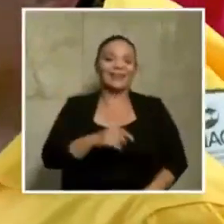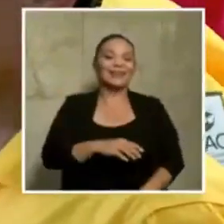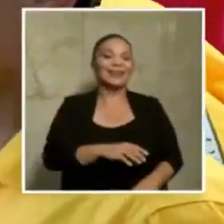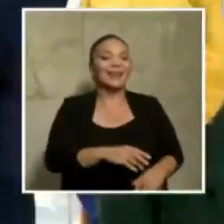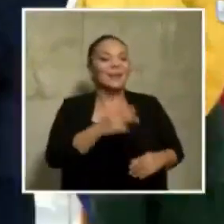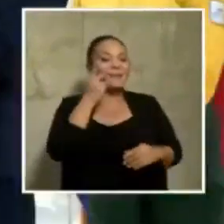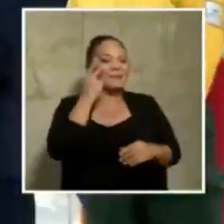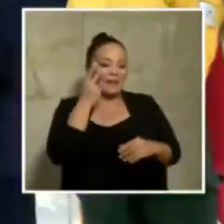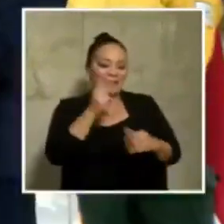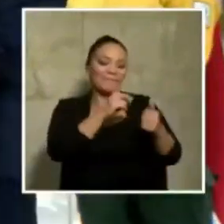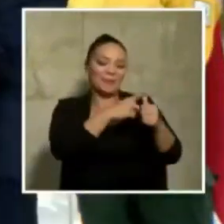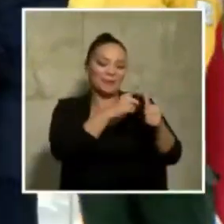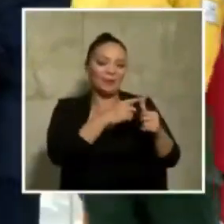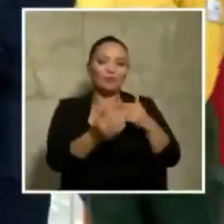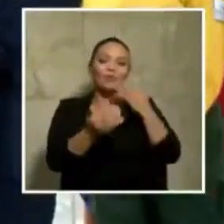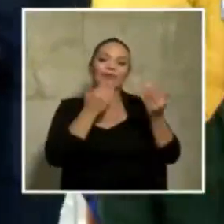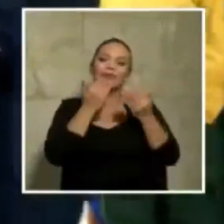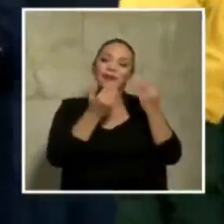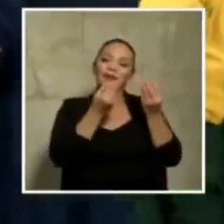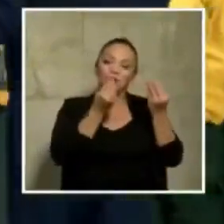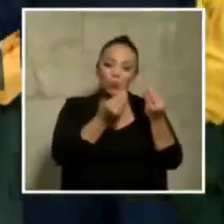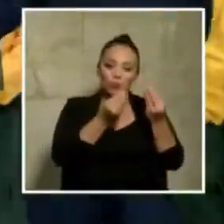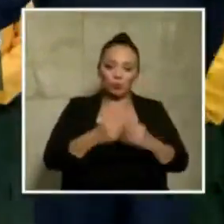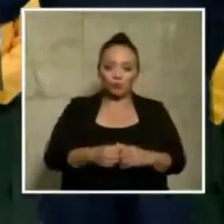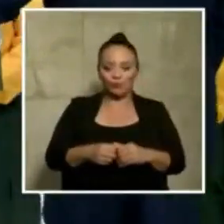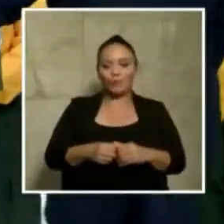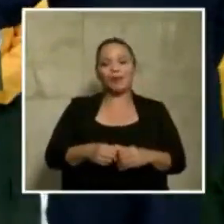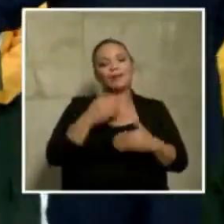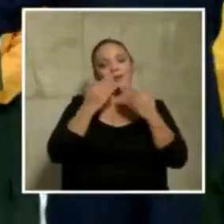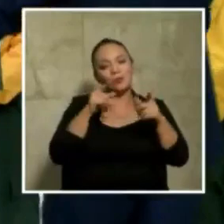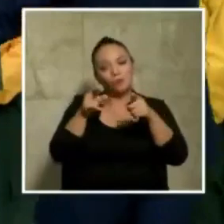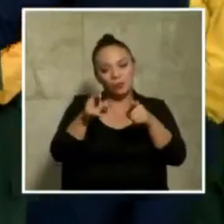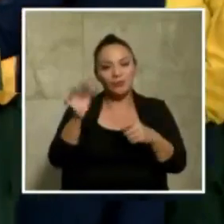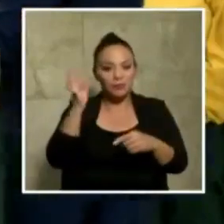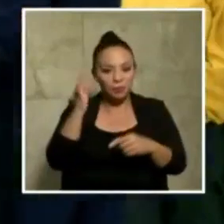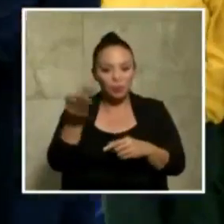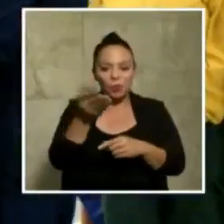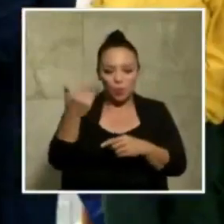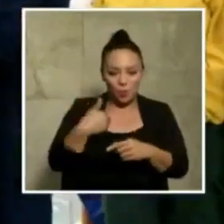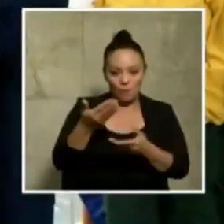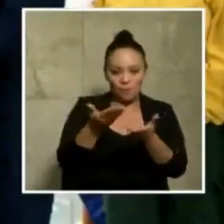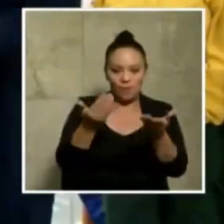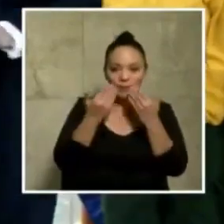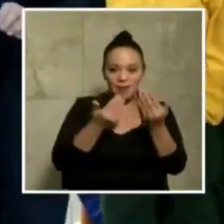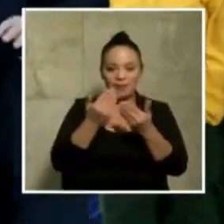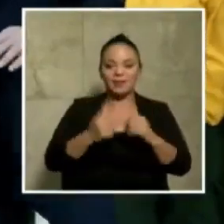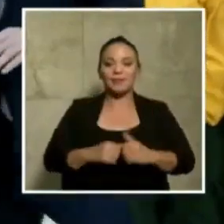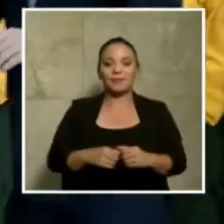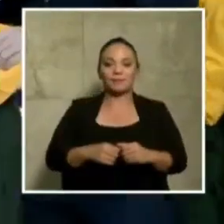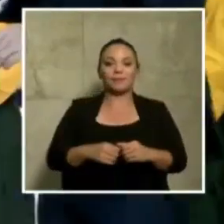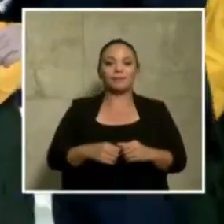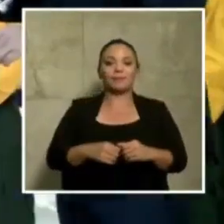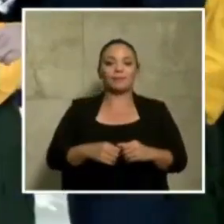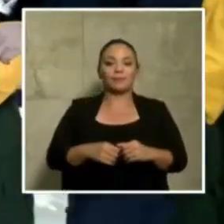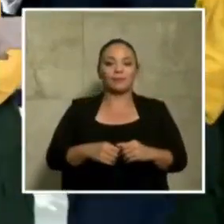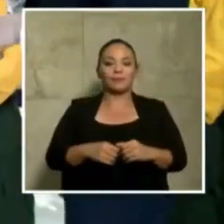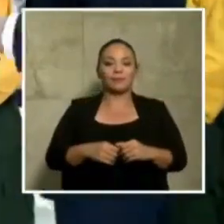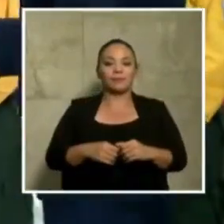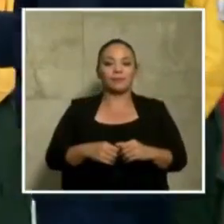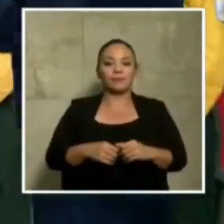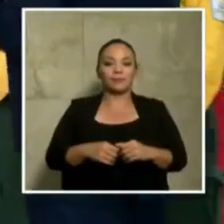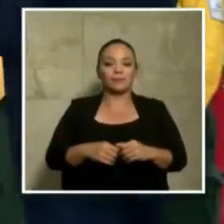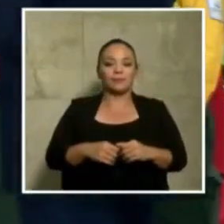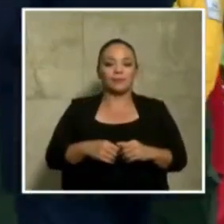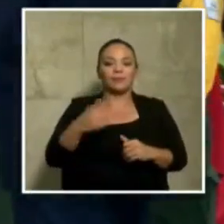todo, les agradezco a usted, señora, y a ustedes, caballeros. Me da vergüenza darle la espalda mientras hablo